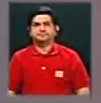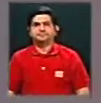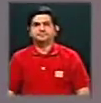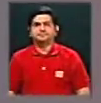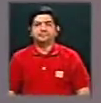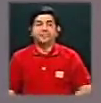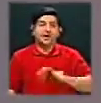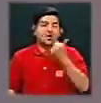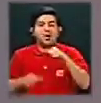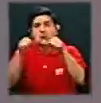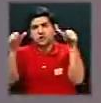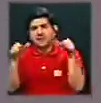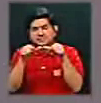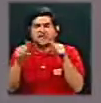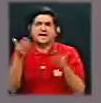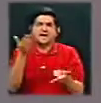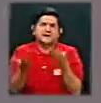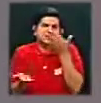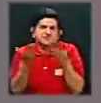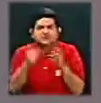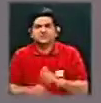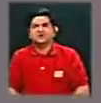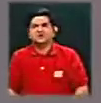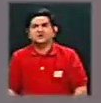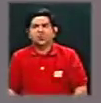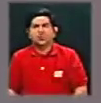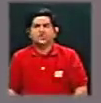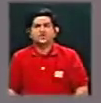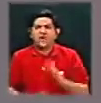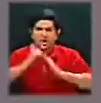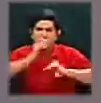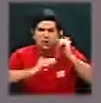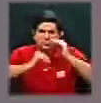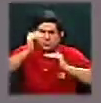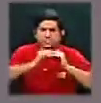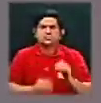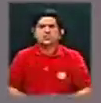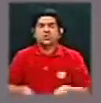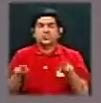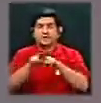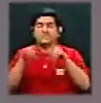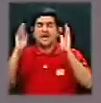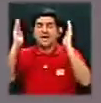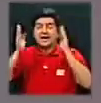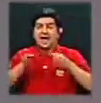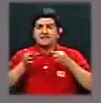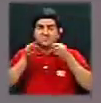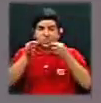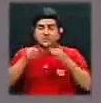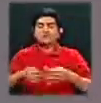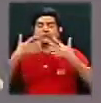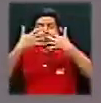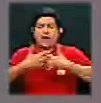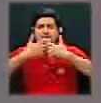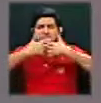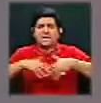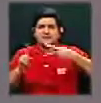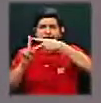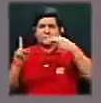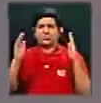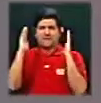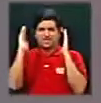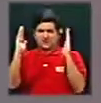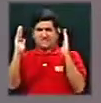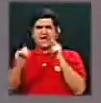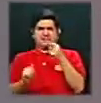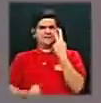En otros sectores, el sector inmobiliario, el sector del gran turismo, de cadena hotelera grande, ahí se ha